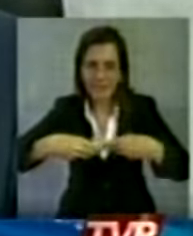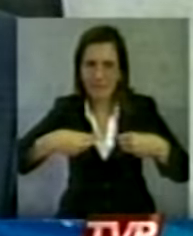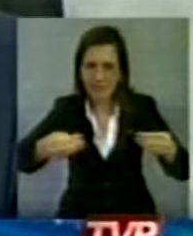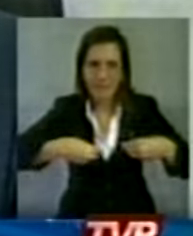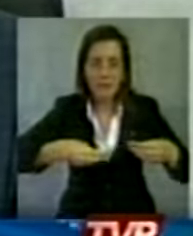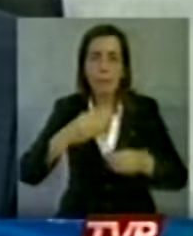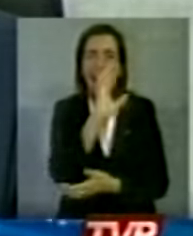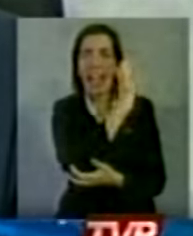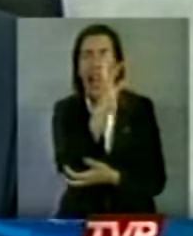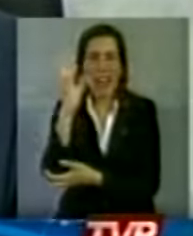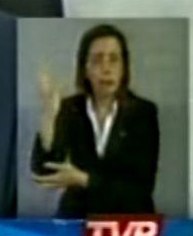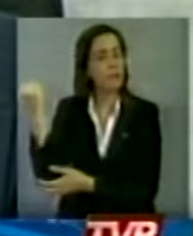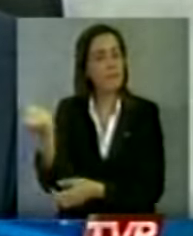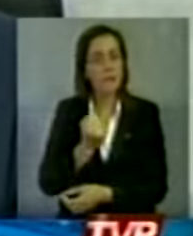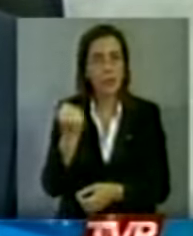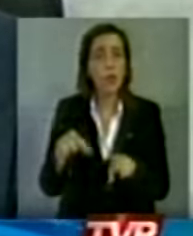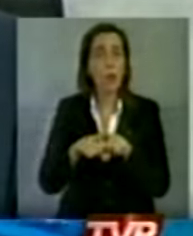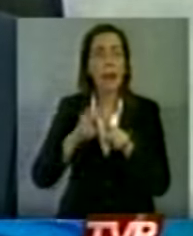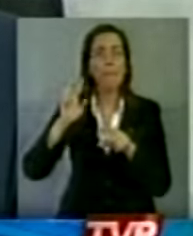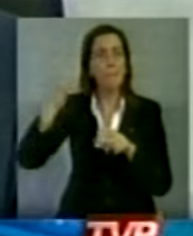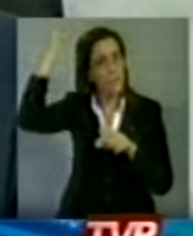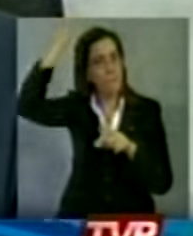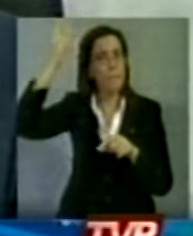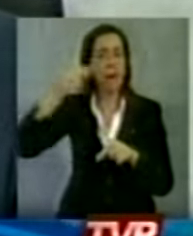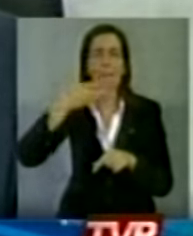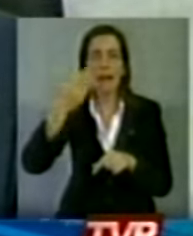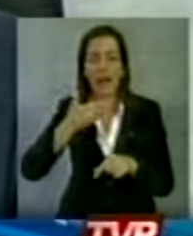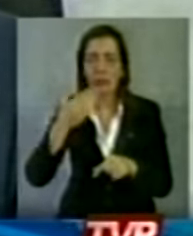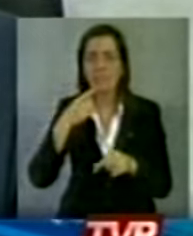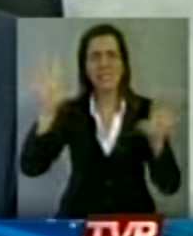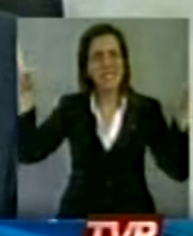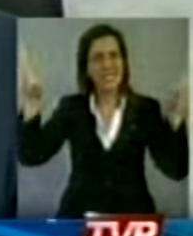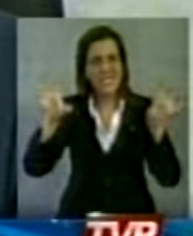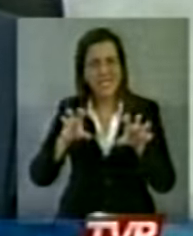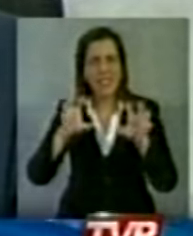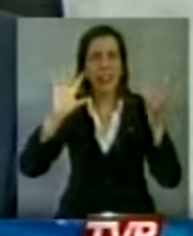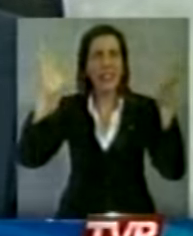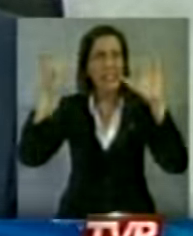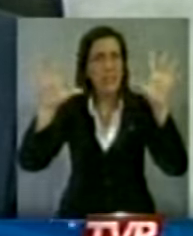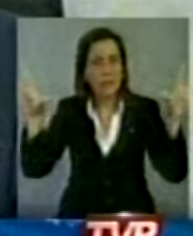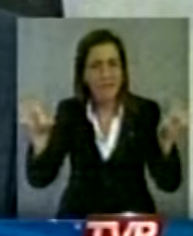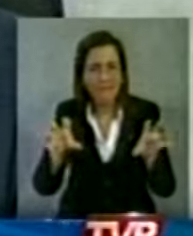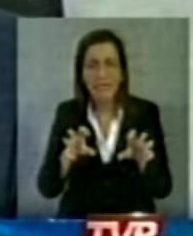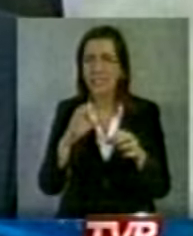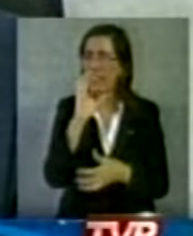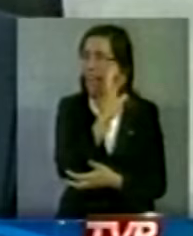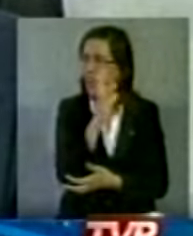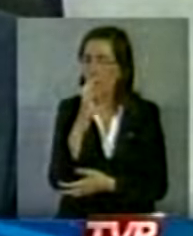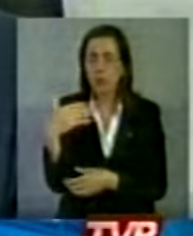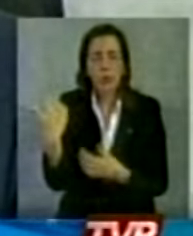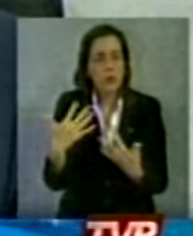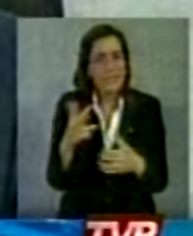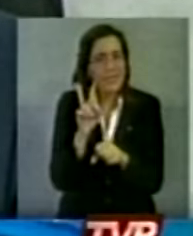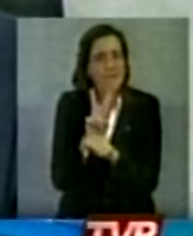Como ha dicho el Papa Francisco, el deterioro del ambiente y el de la sociedad afectan de un